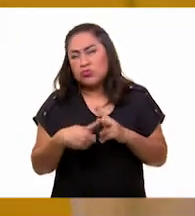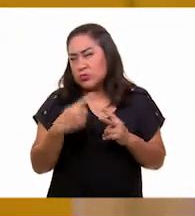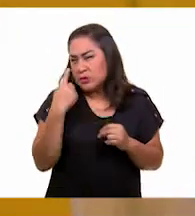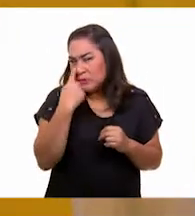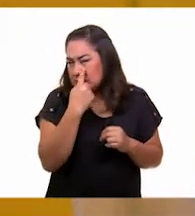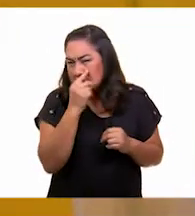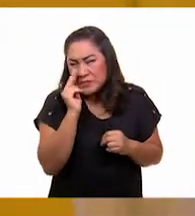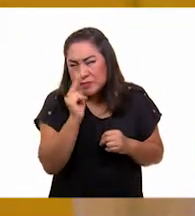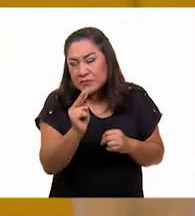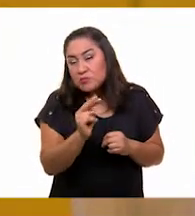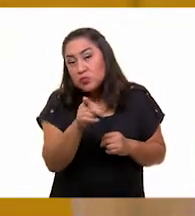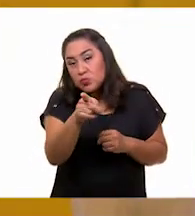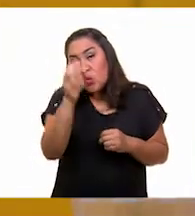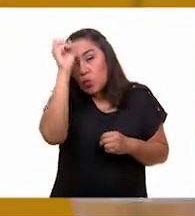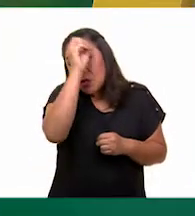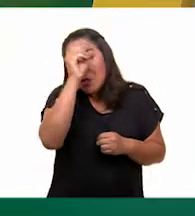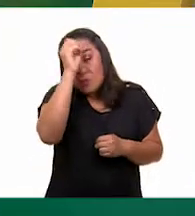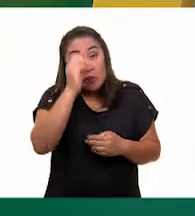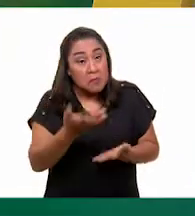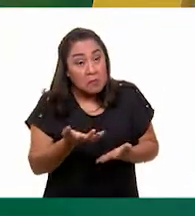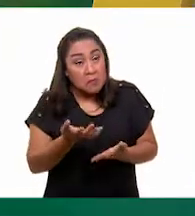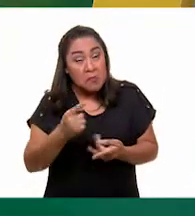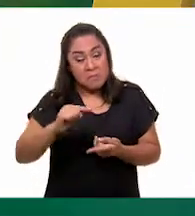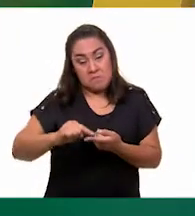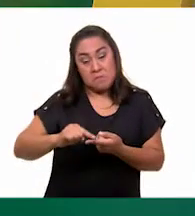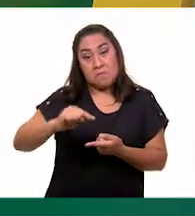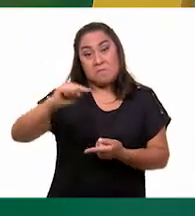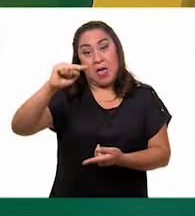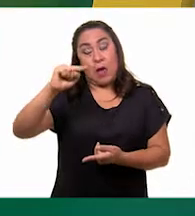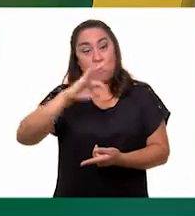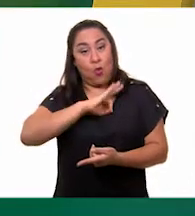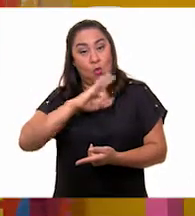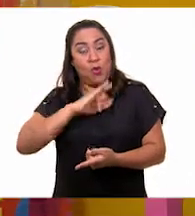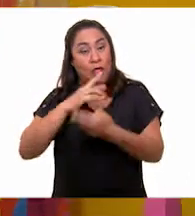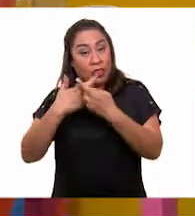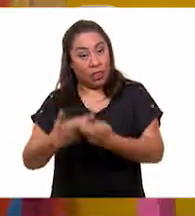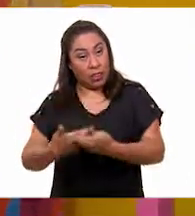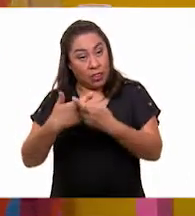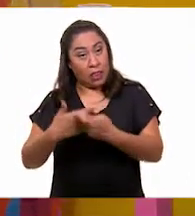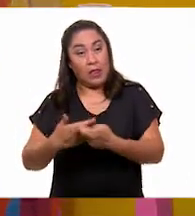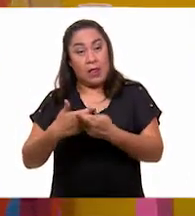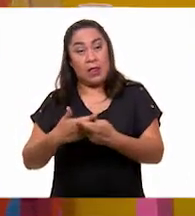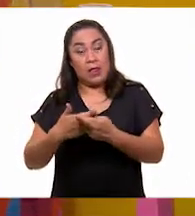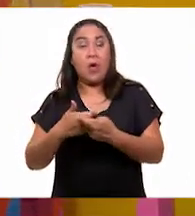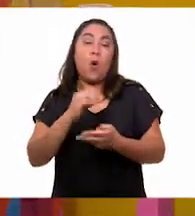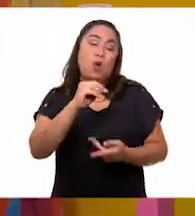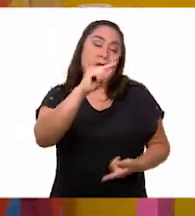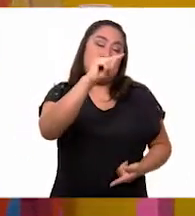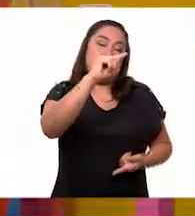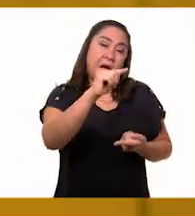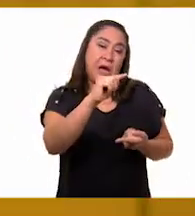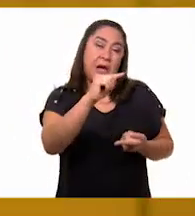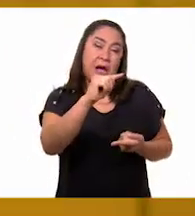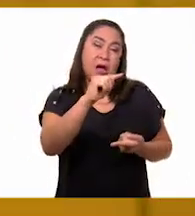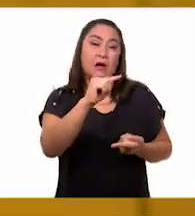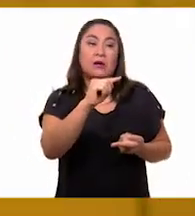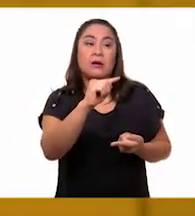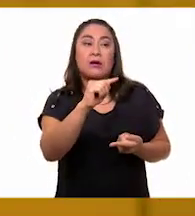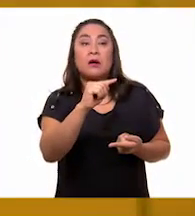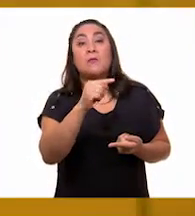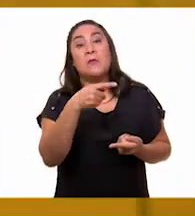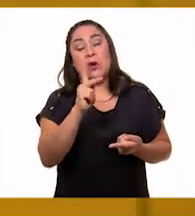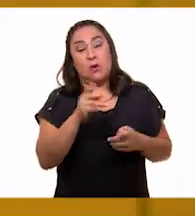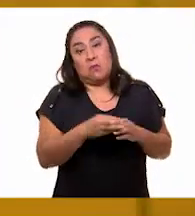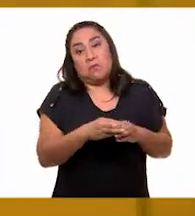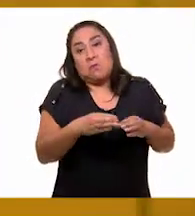opinan? ¿Le cabrá más a esta botella que es un poco más bajita que la otra, pero es un